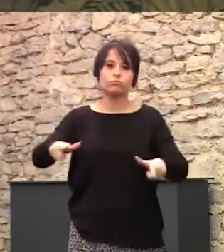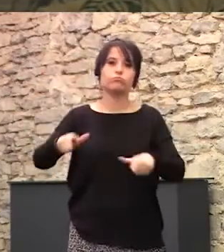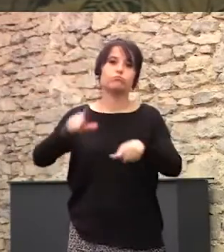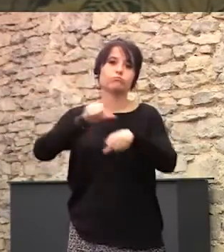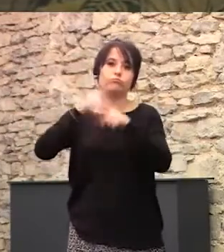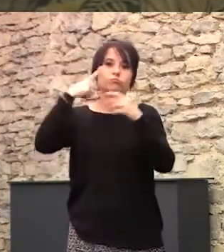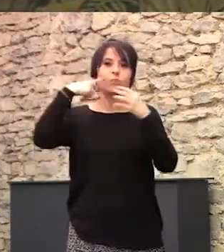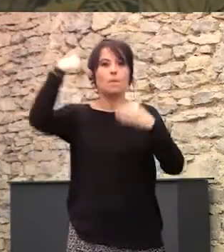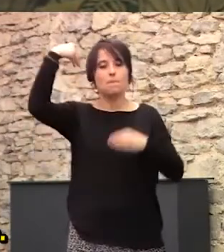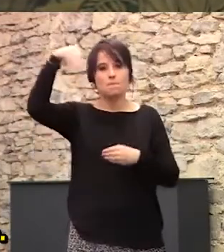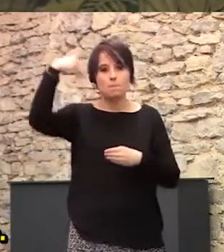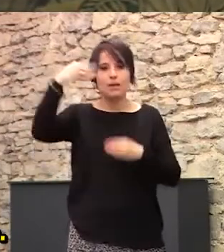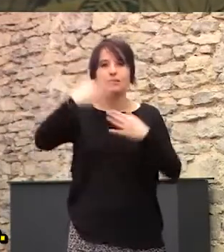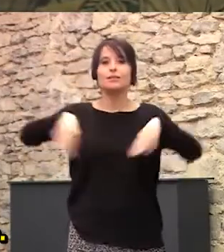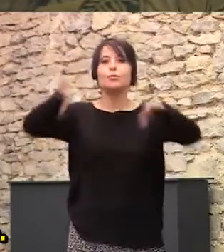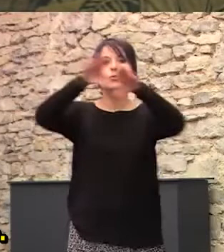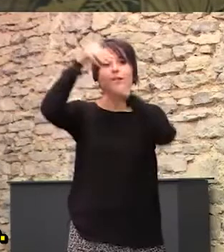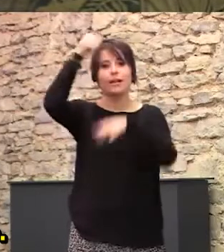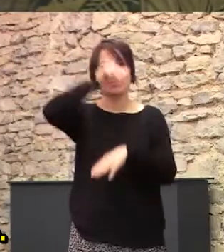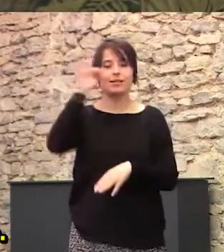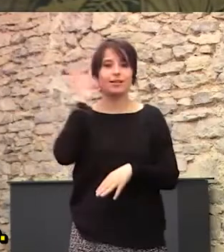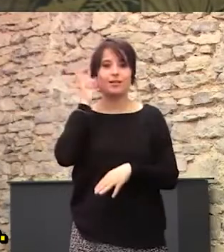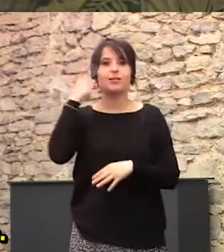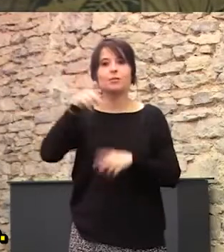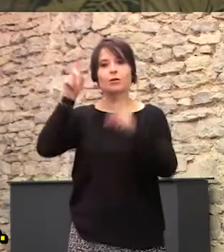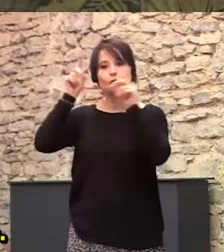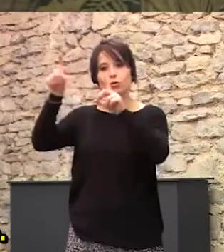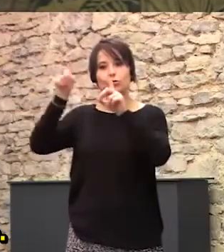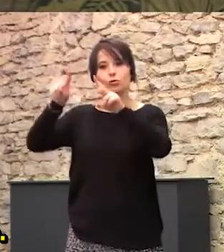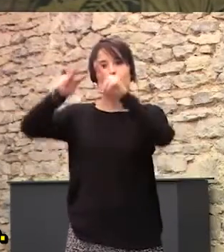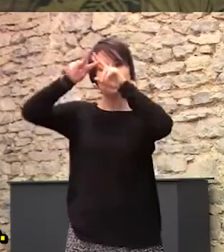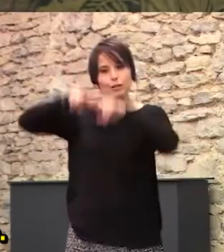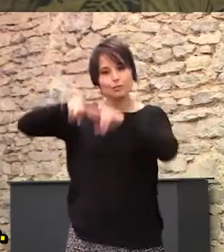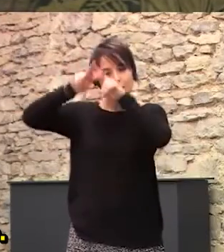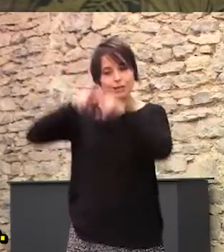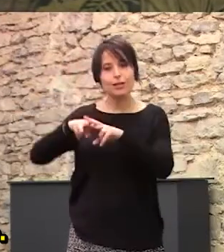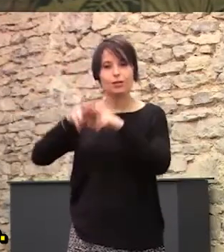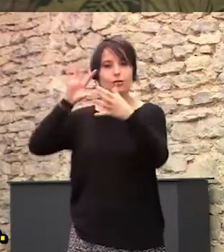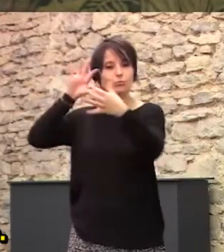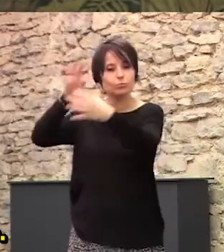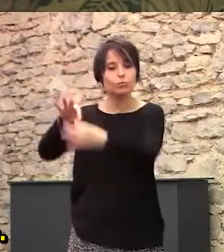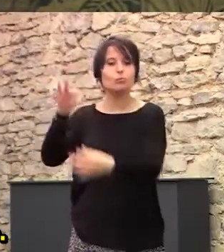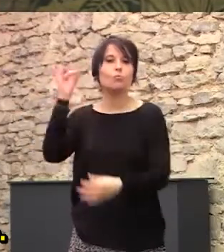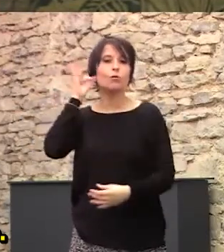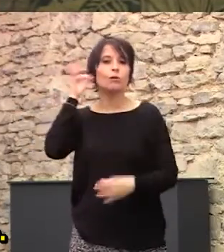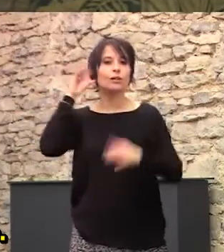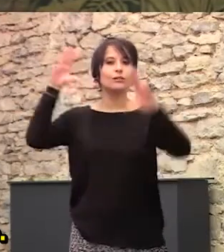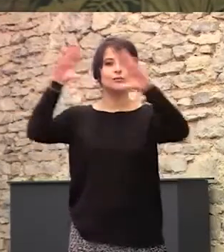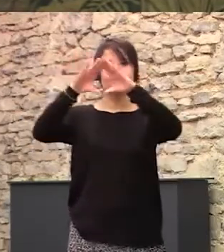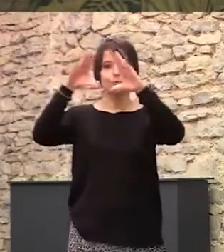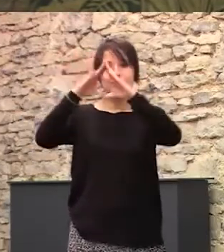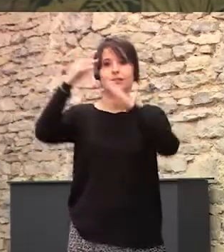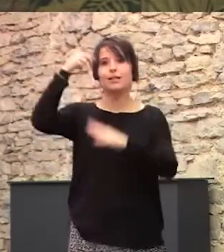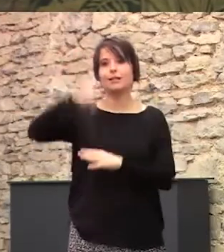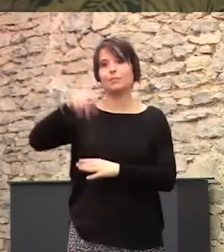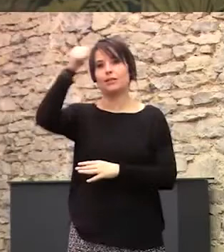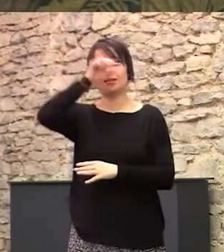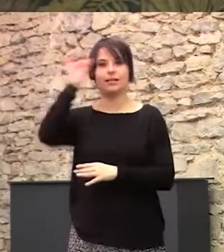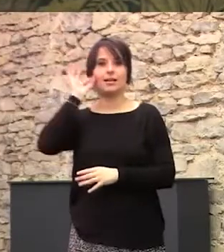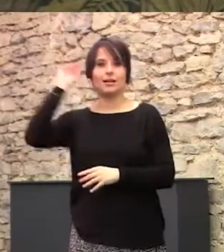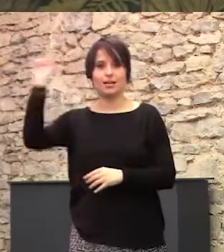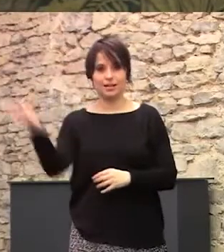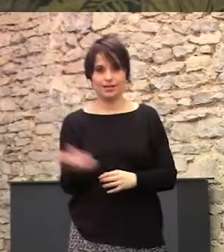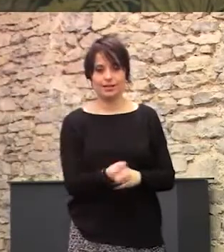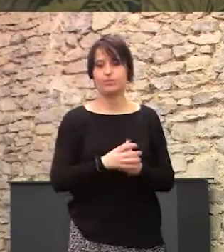en Igualdad y Género, doctora en estudios e investigaciones sobre las mujeres feministas y de género.